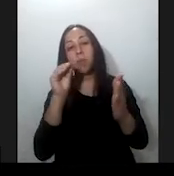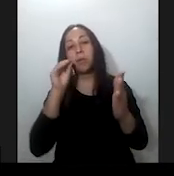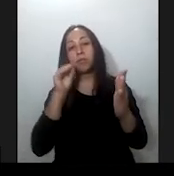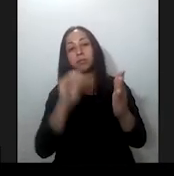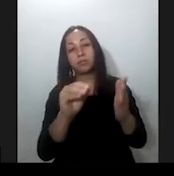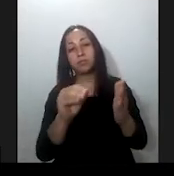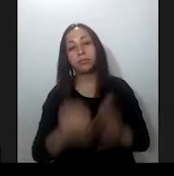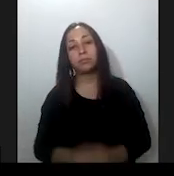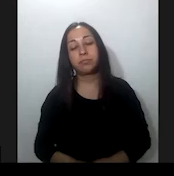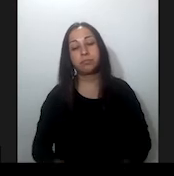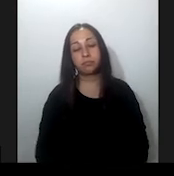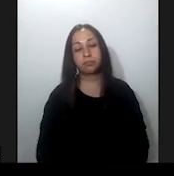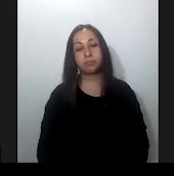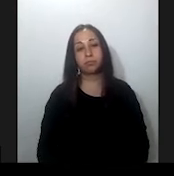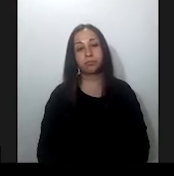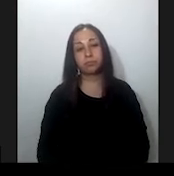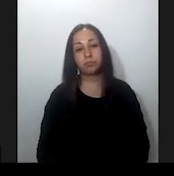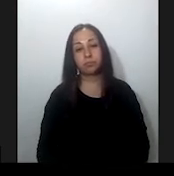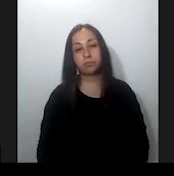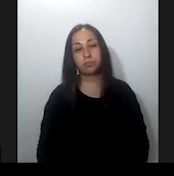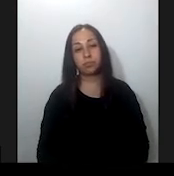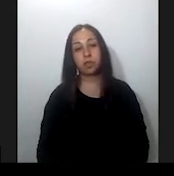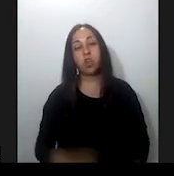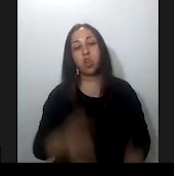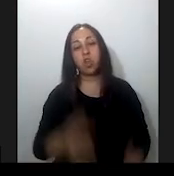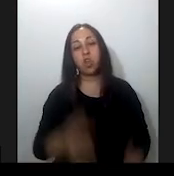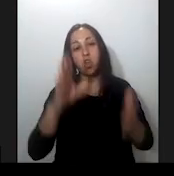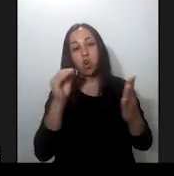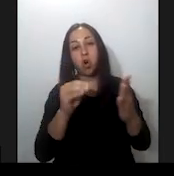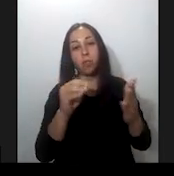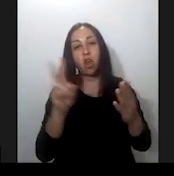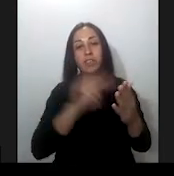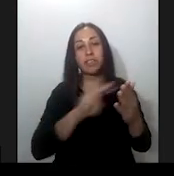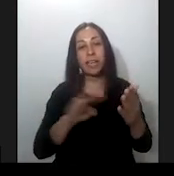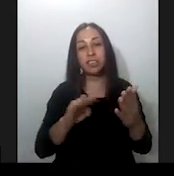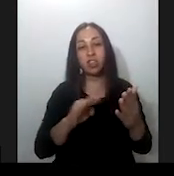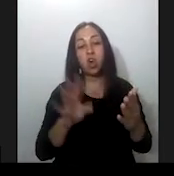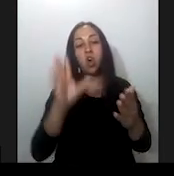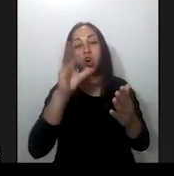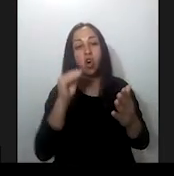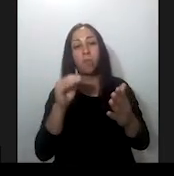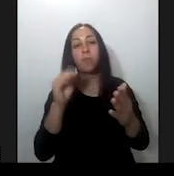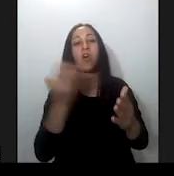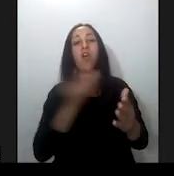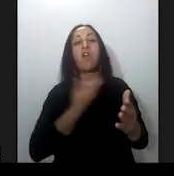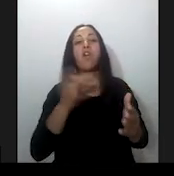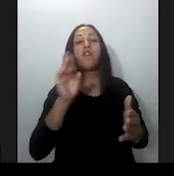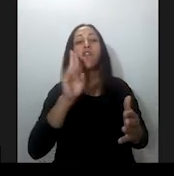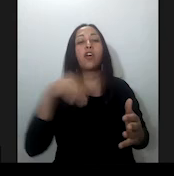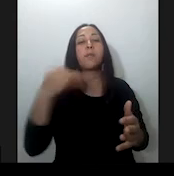¿no? También podría copiarlo y recuerden el uso de las opciones de pegado, ¿no? Donde puedo copiar todo el